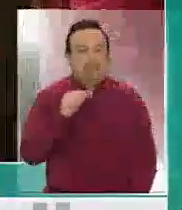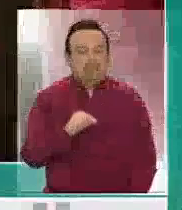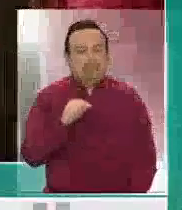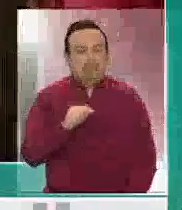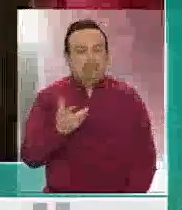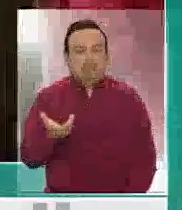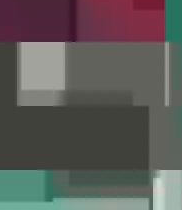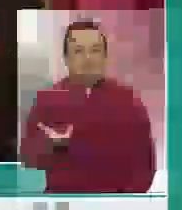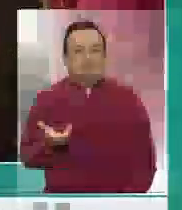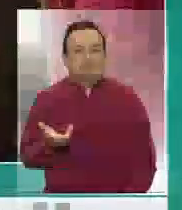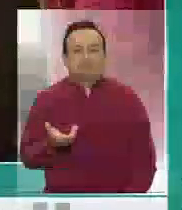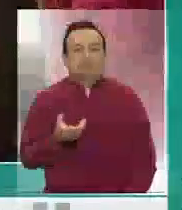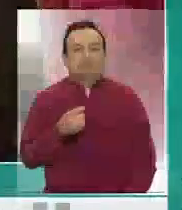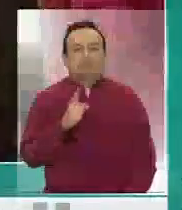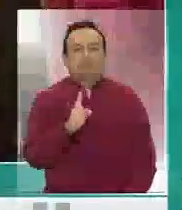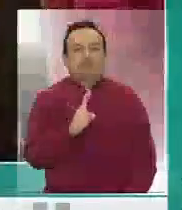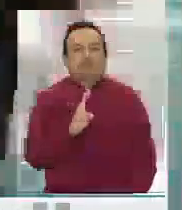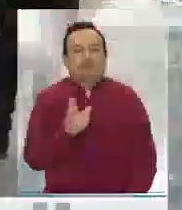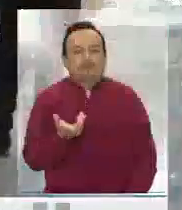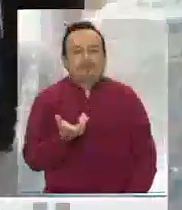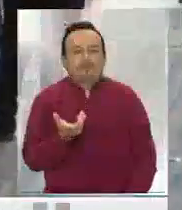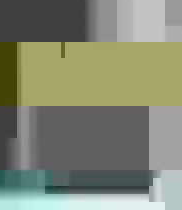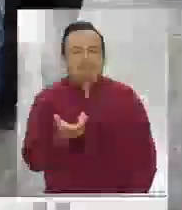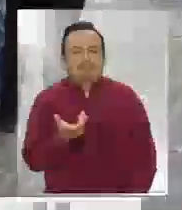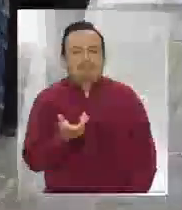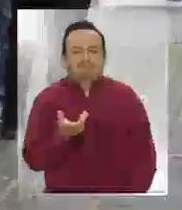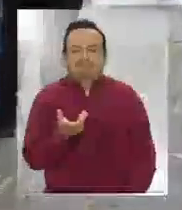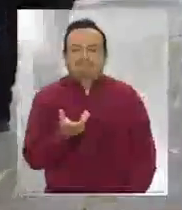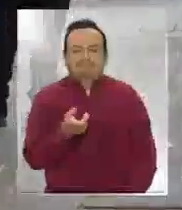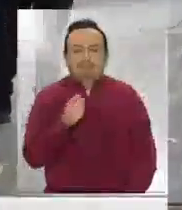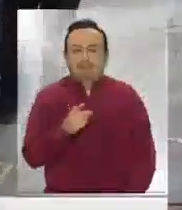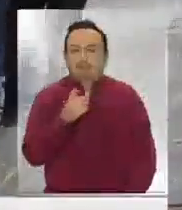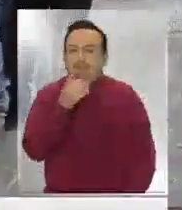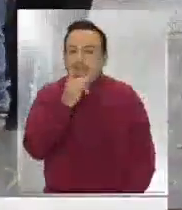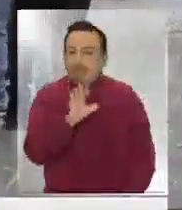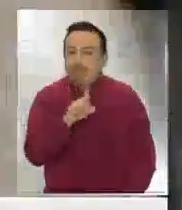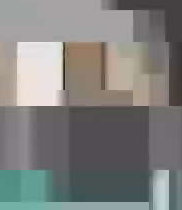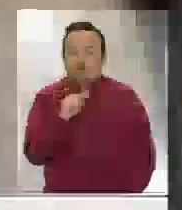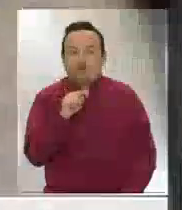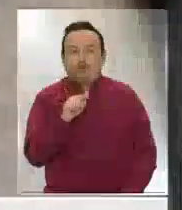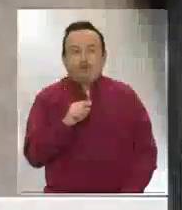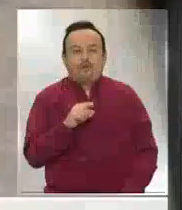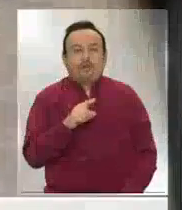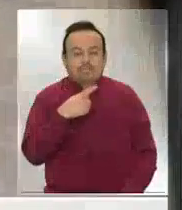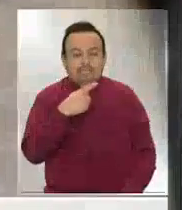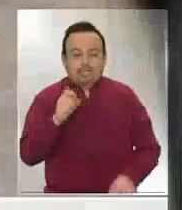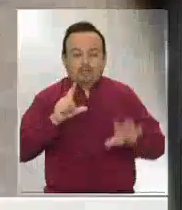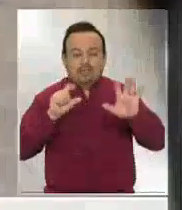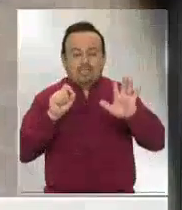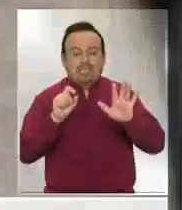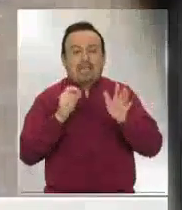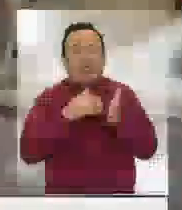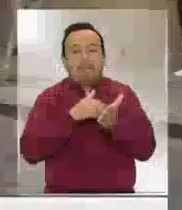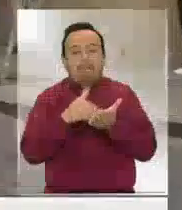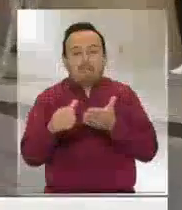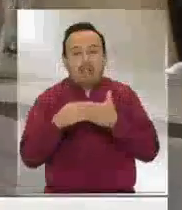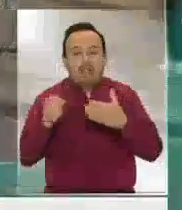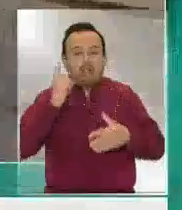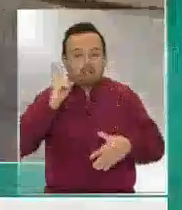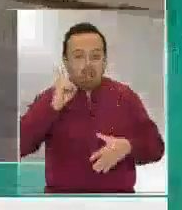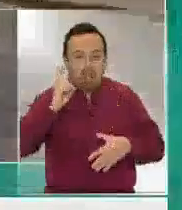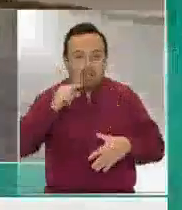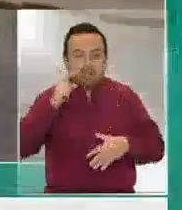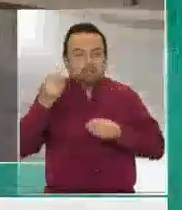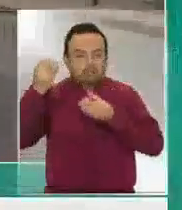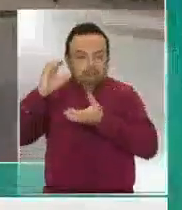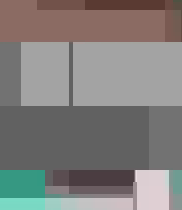es una, no es, es solo un punto de partida, Son 170 millones de dólares los que se han asignado